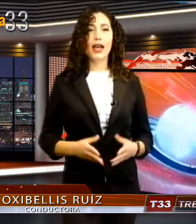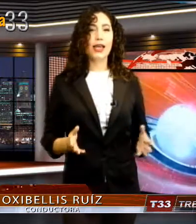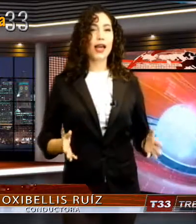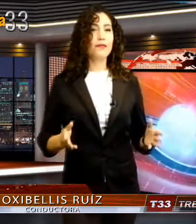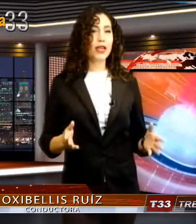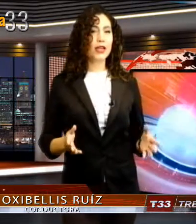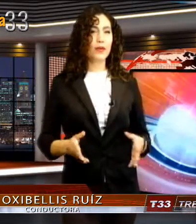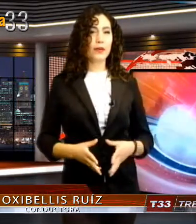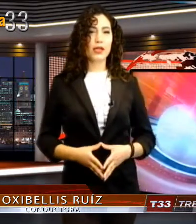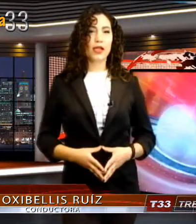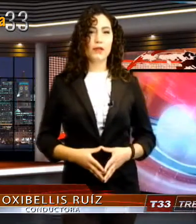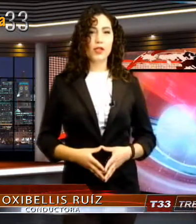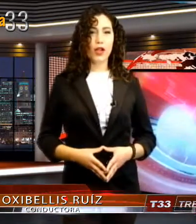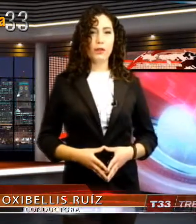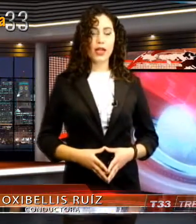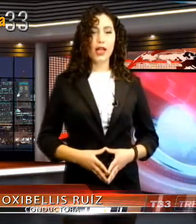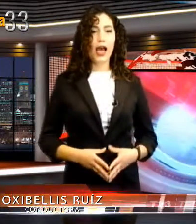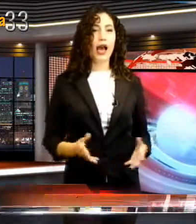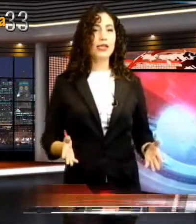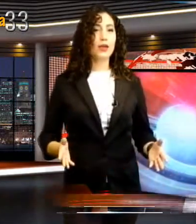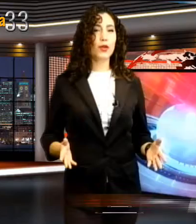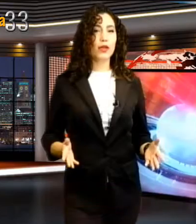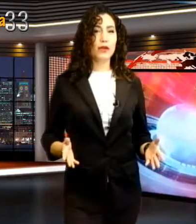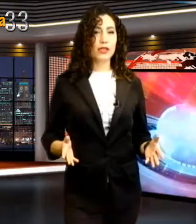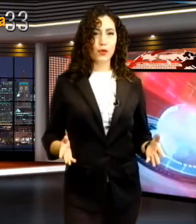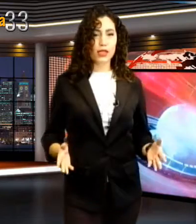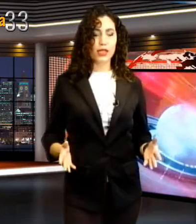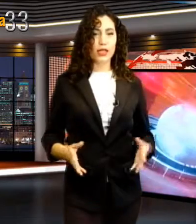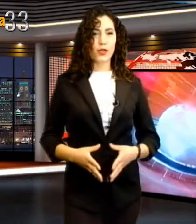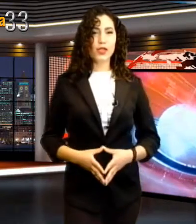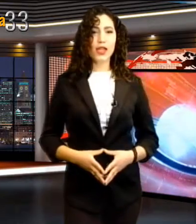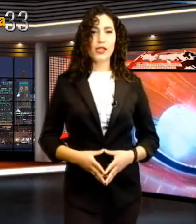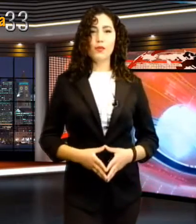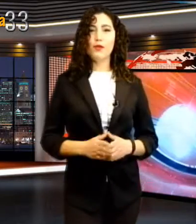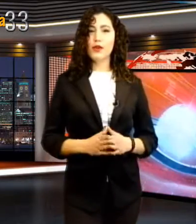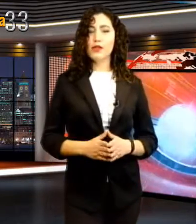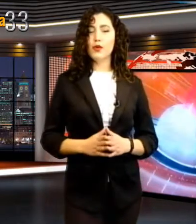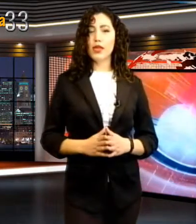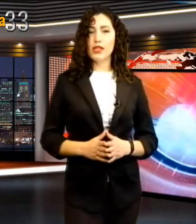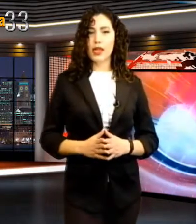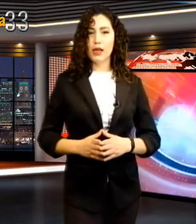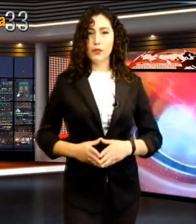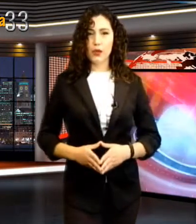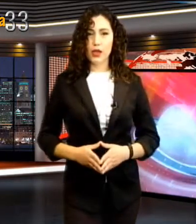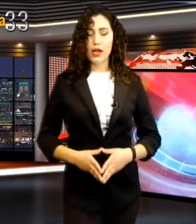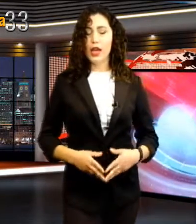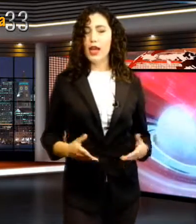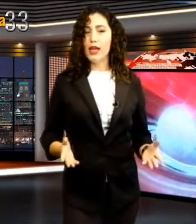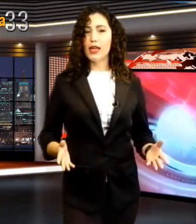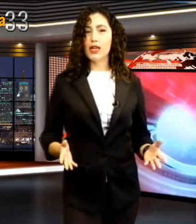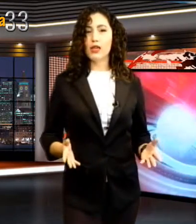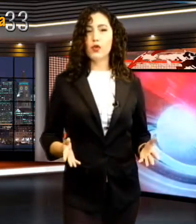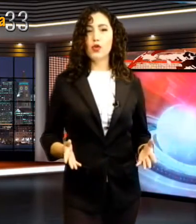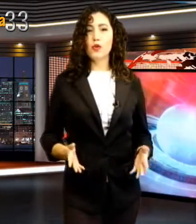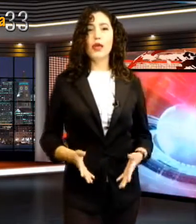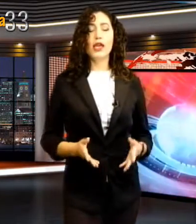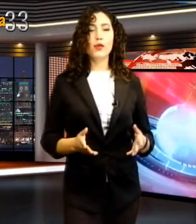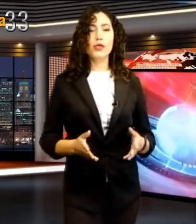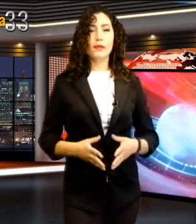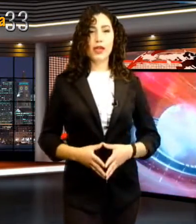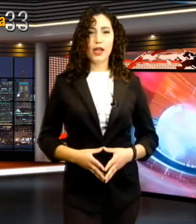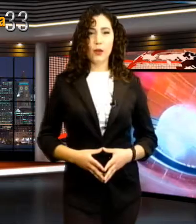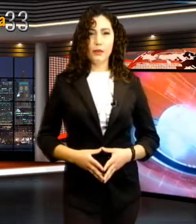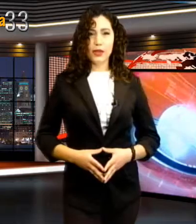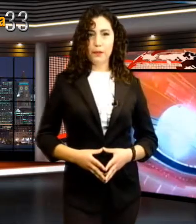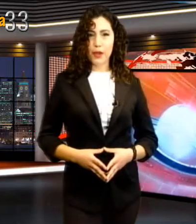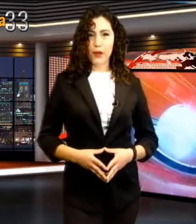Easy, canal 29 de Televisión Abierta, así como a través de nuestras redes sociales como Facebook, Instagram, Twitter, el canal de YouTube y